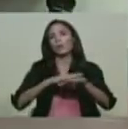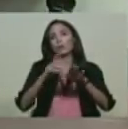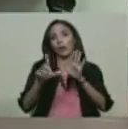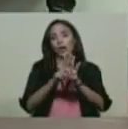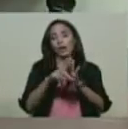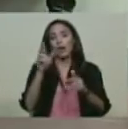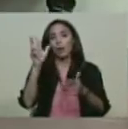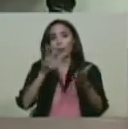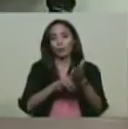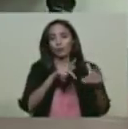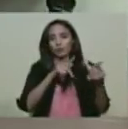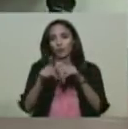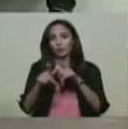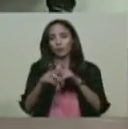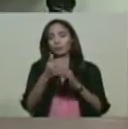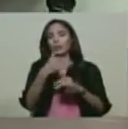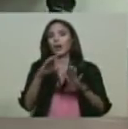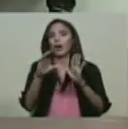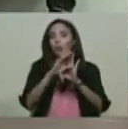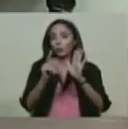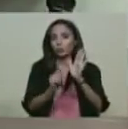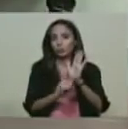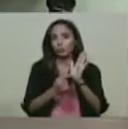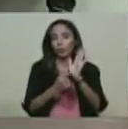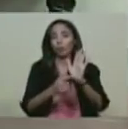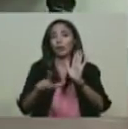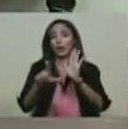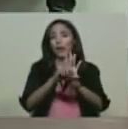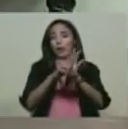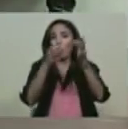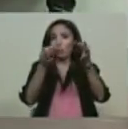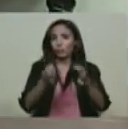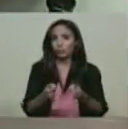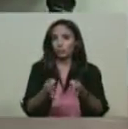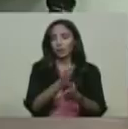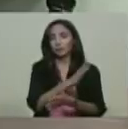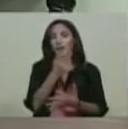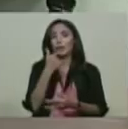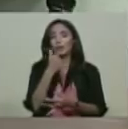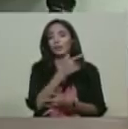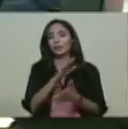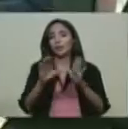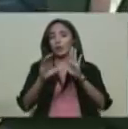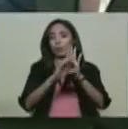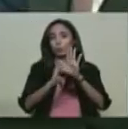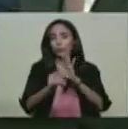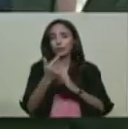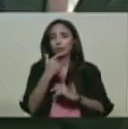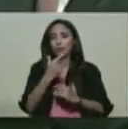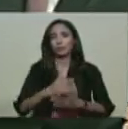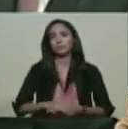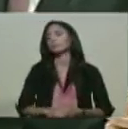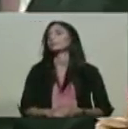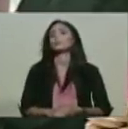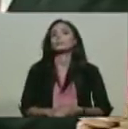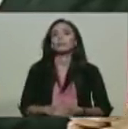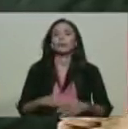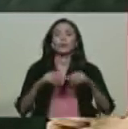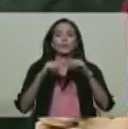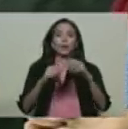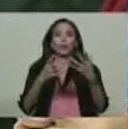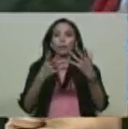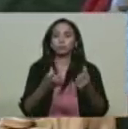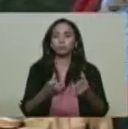apruebe, viene a constitucionalizar los CLAP. Fue una promesa de la Asamblea Constituyente. Viene a consolidarlos